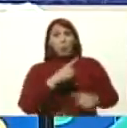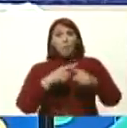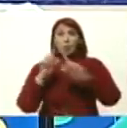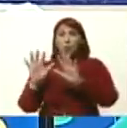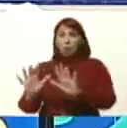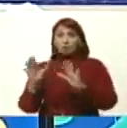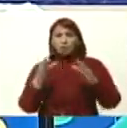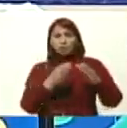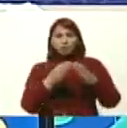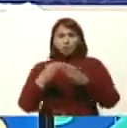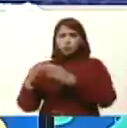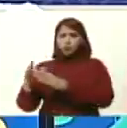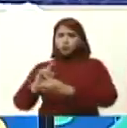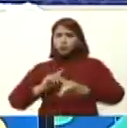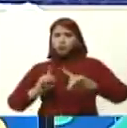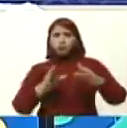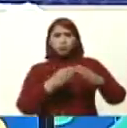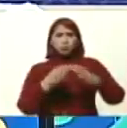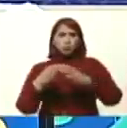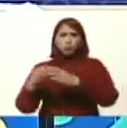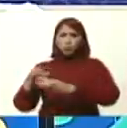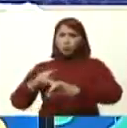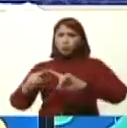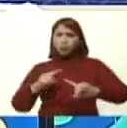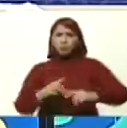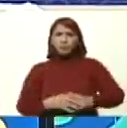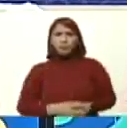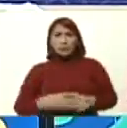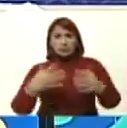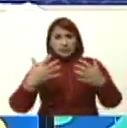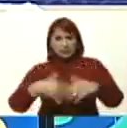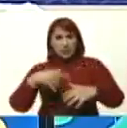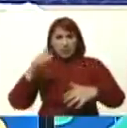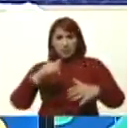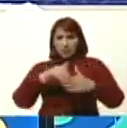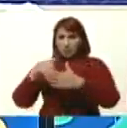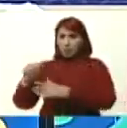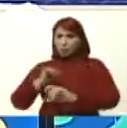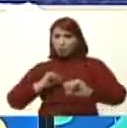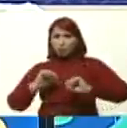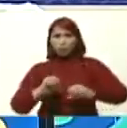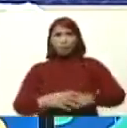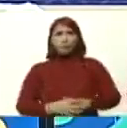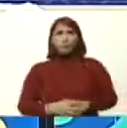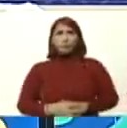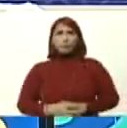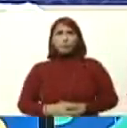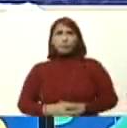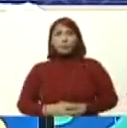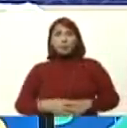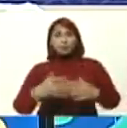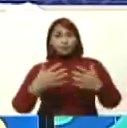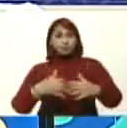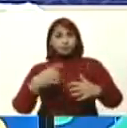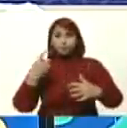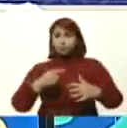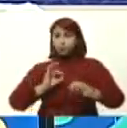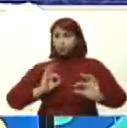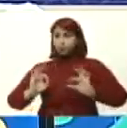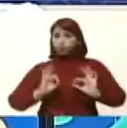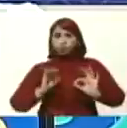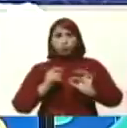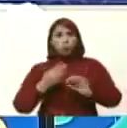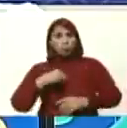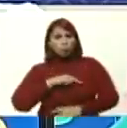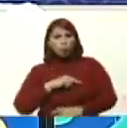organización, organización, organización. La maquinaria electoral de movilización, la maquinaria, vamos a preparar, nosotros